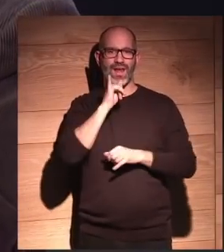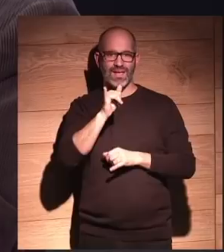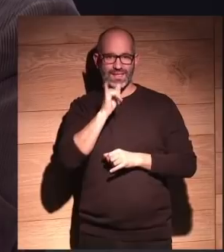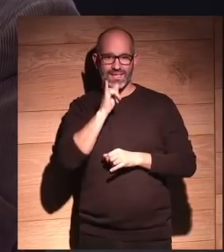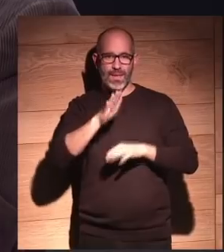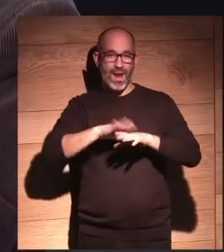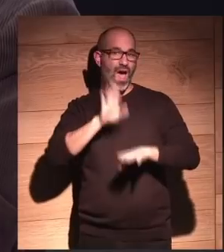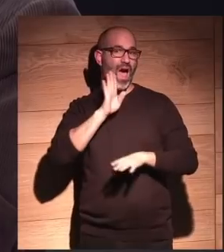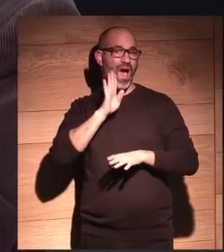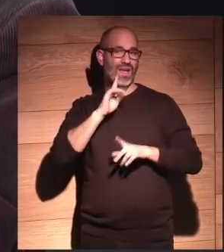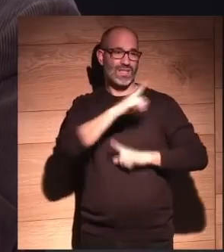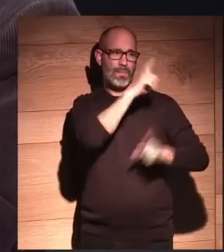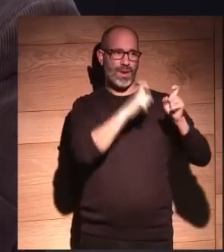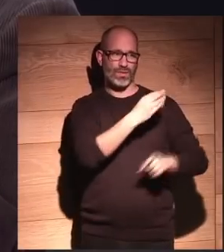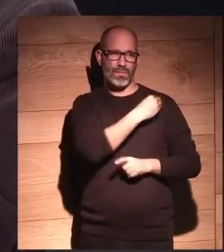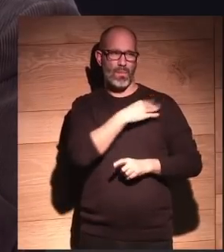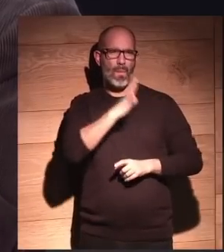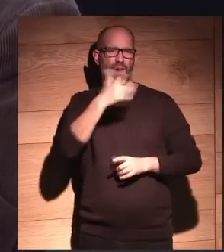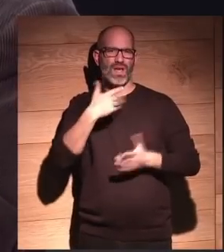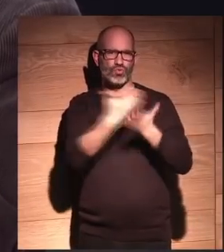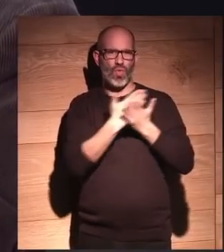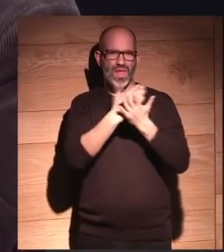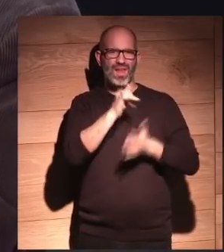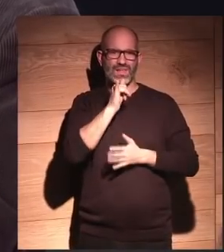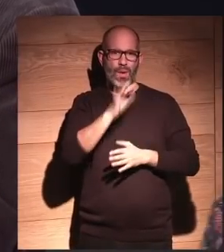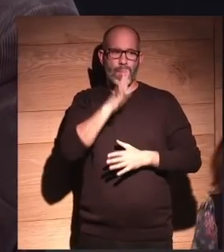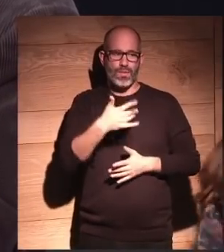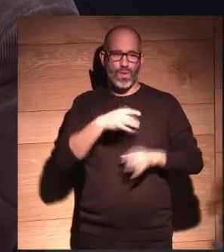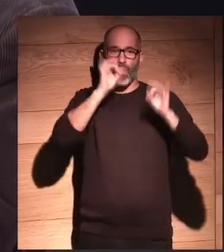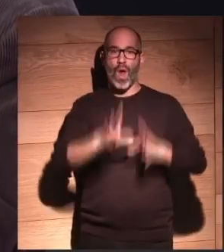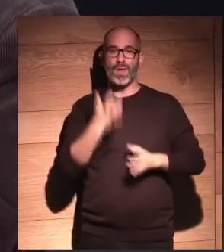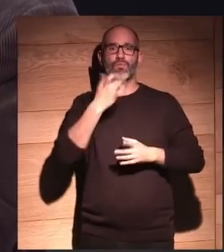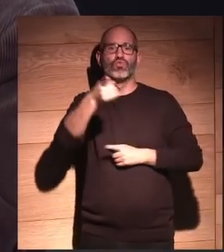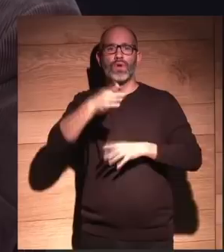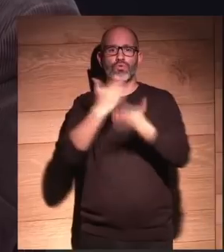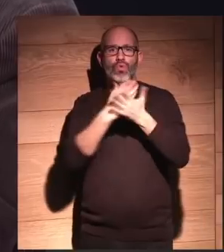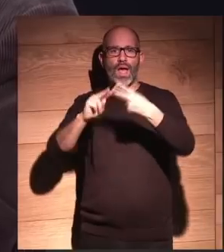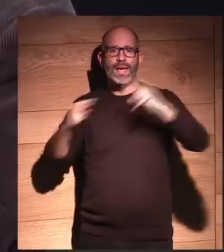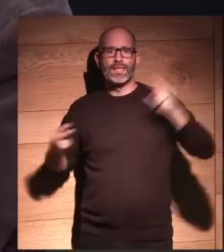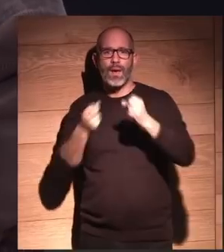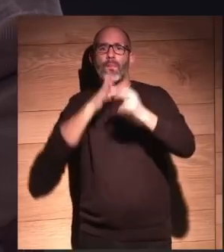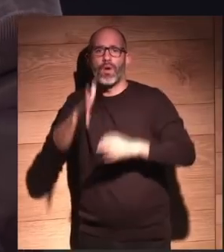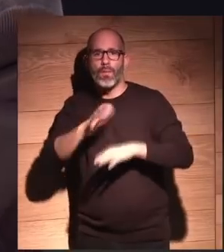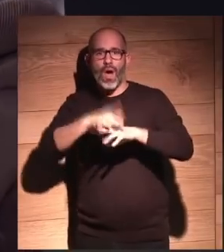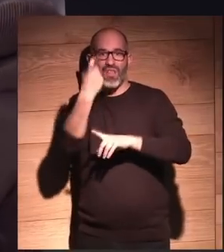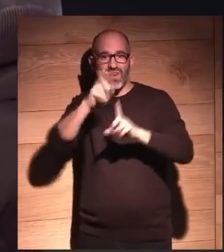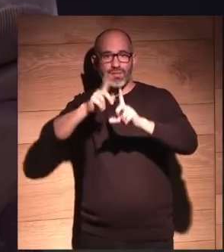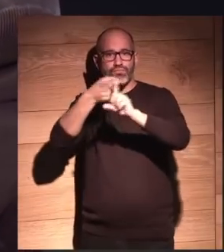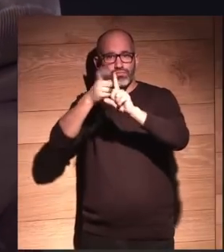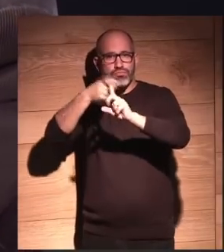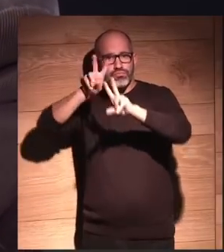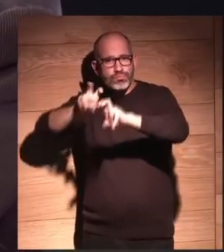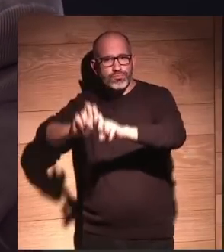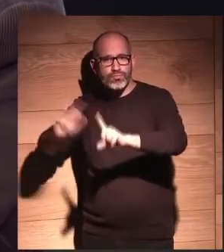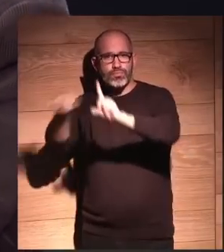respondiendo a la pregunta de ¿y por qué hay que estudiar latín? Es por la misma razón que hay que estudiar genética. Porque necesitamos conocer los